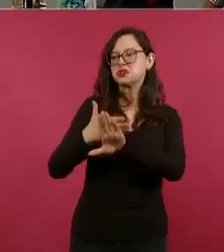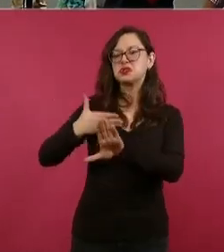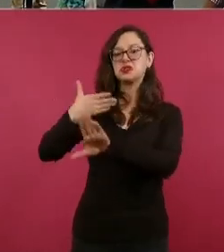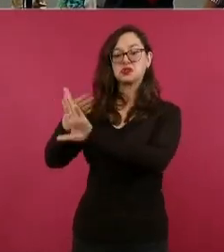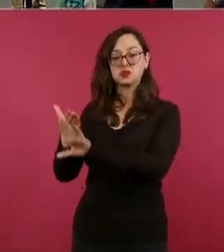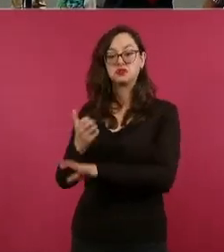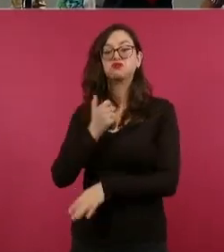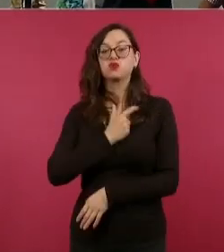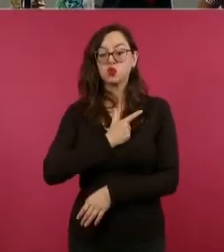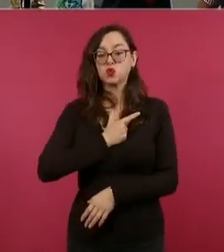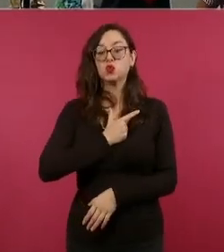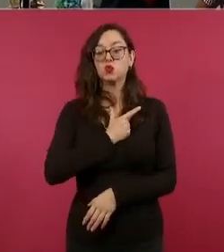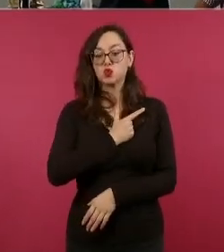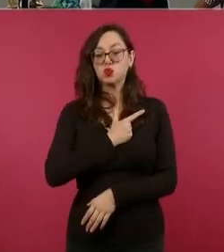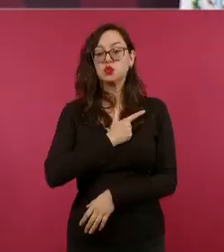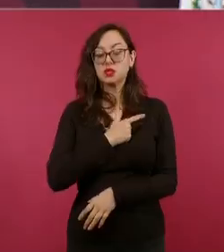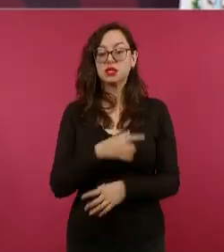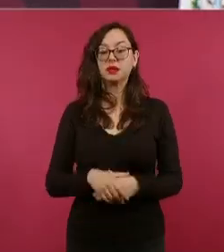pura mano dura